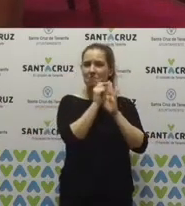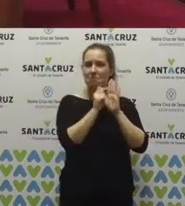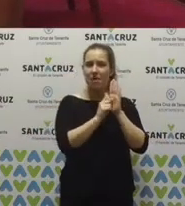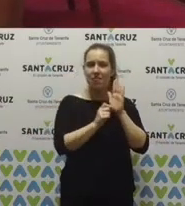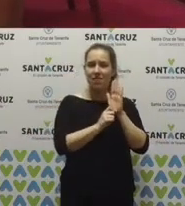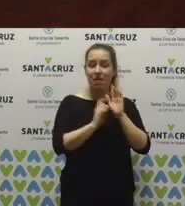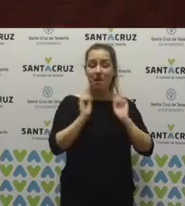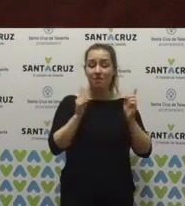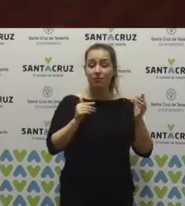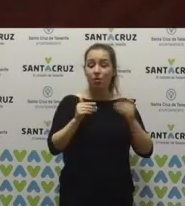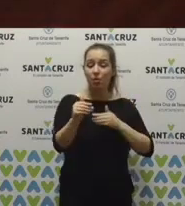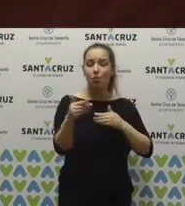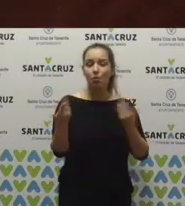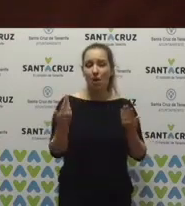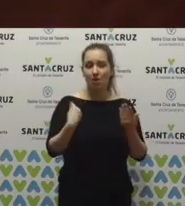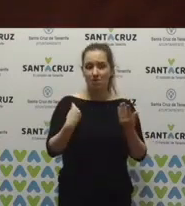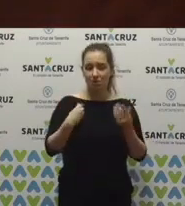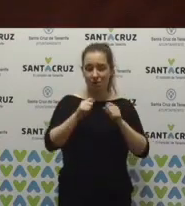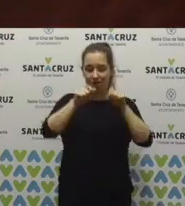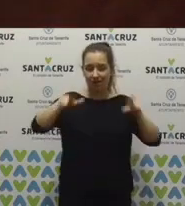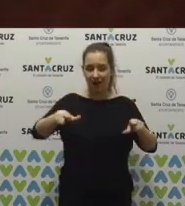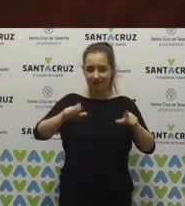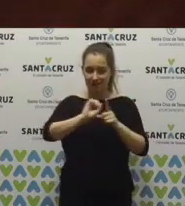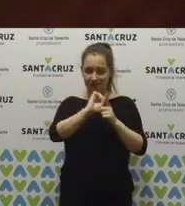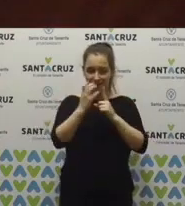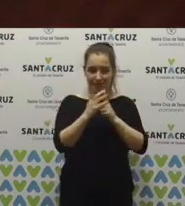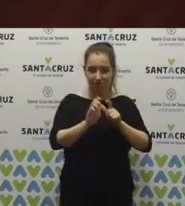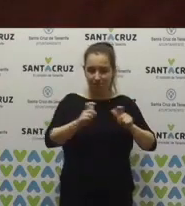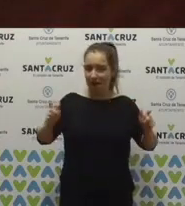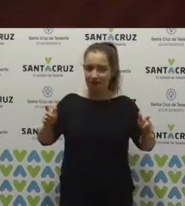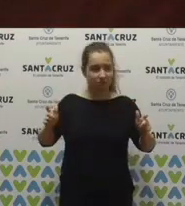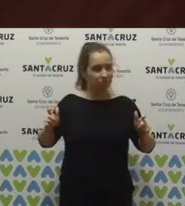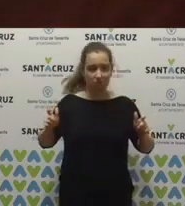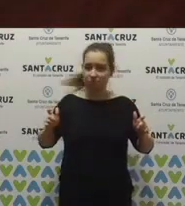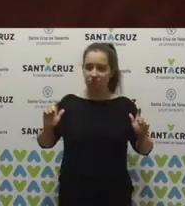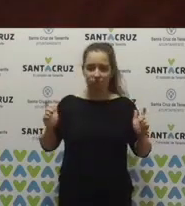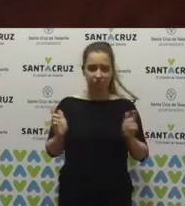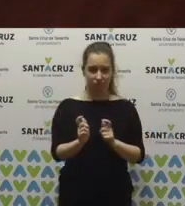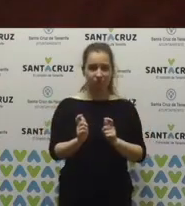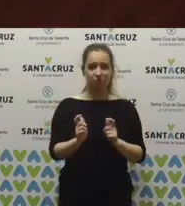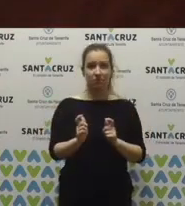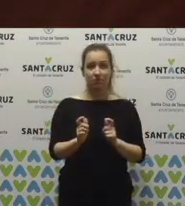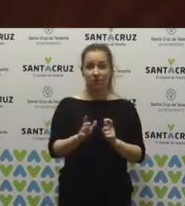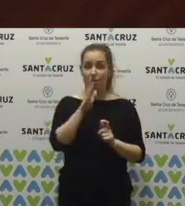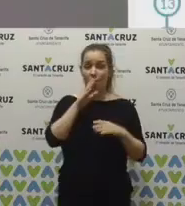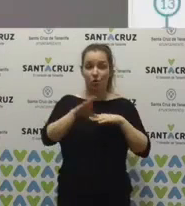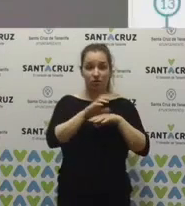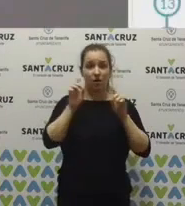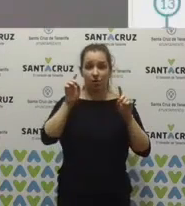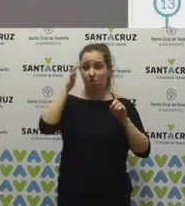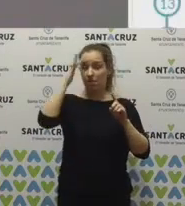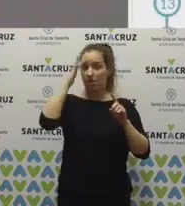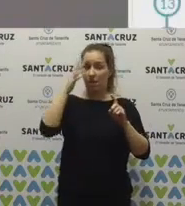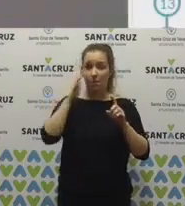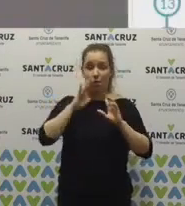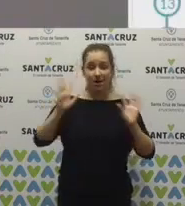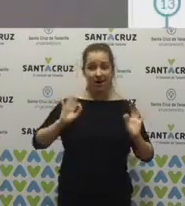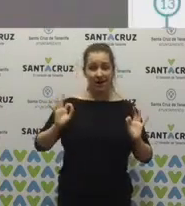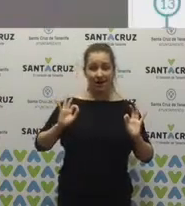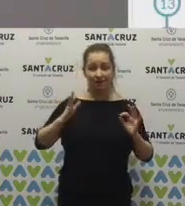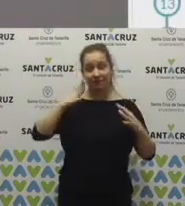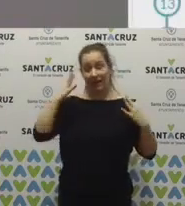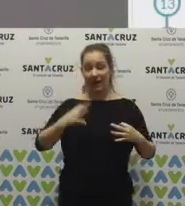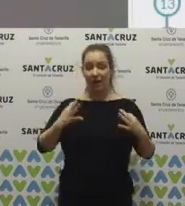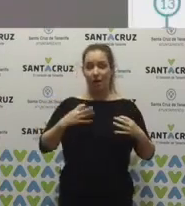clase entendemos que la consejería de educación no va a exponer a los alumnos a ningún riesgo en cuanto a las tarjetas de alimentos estando de